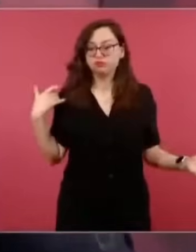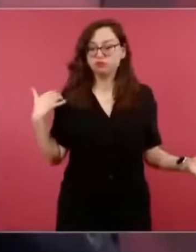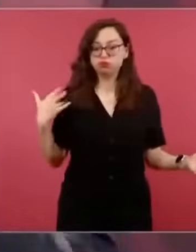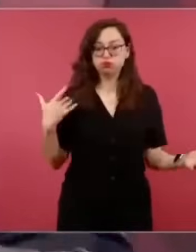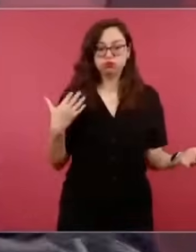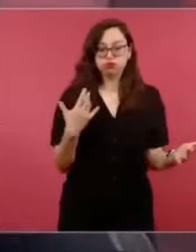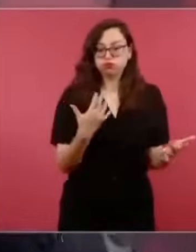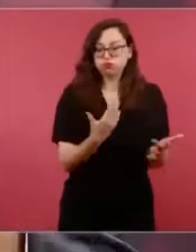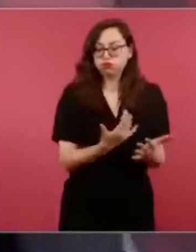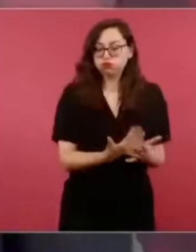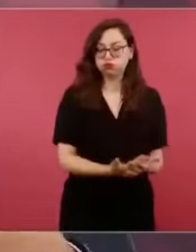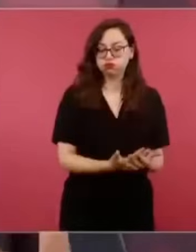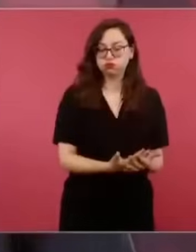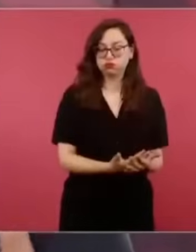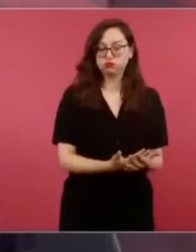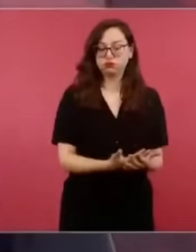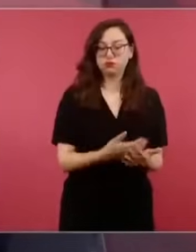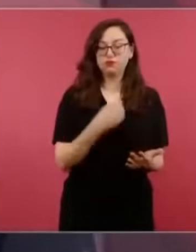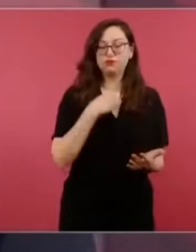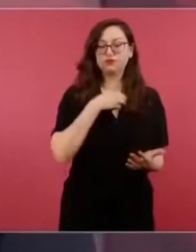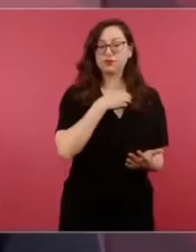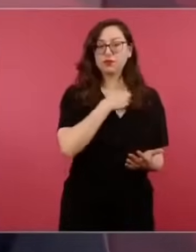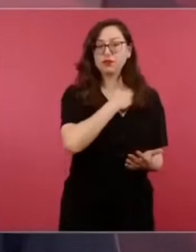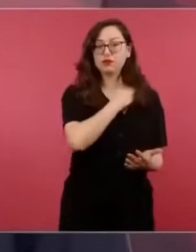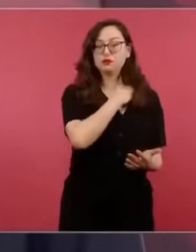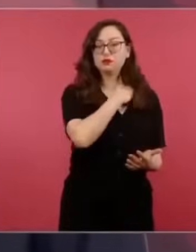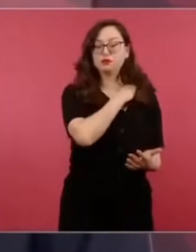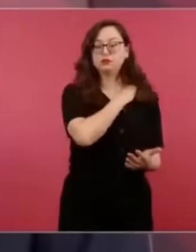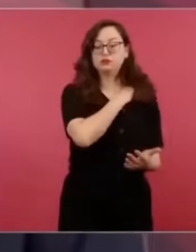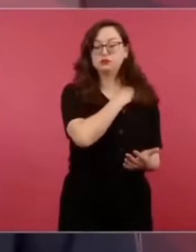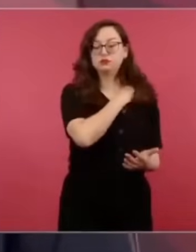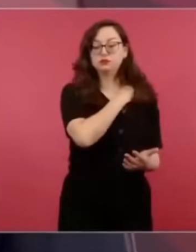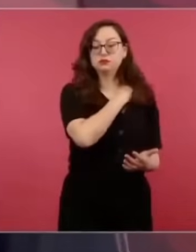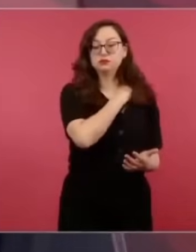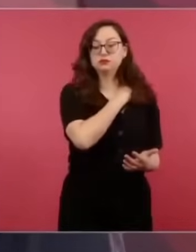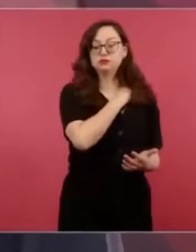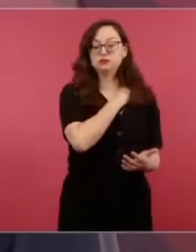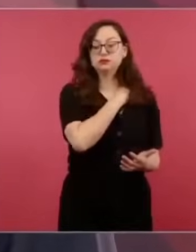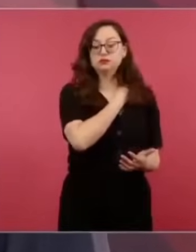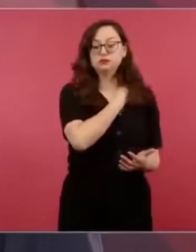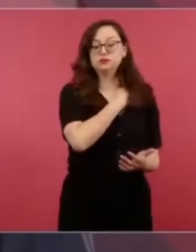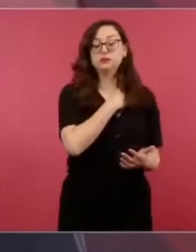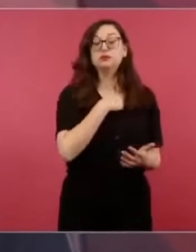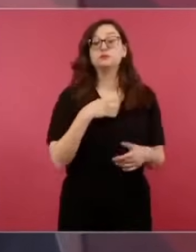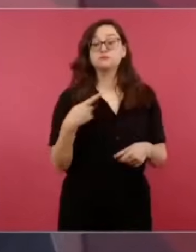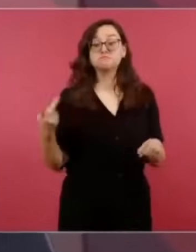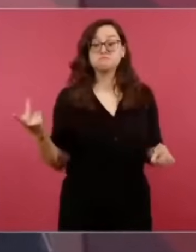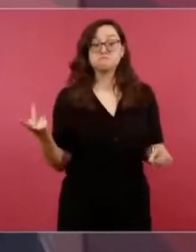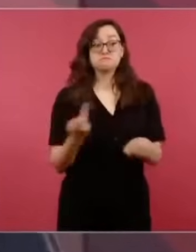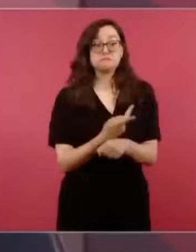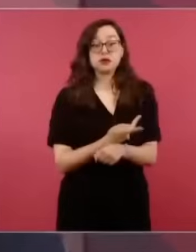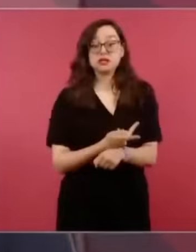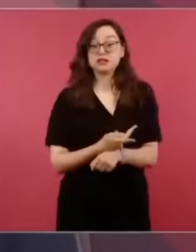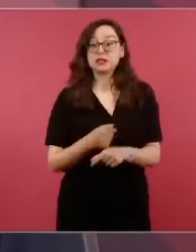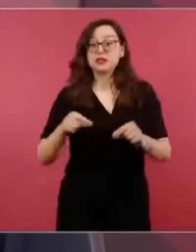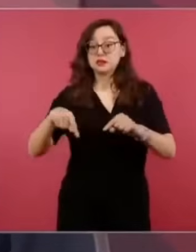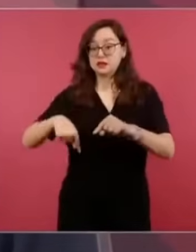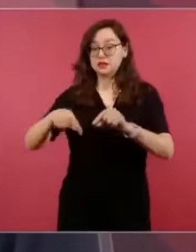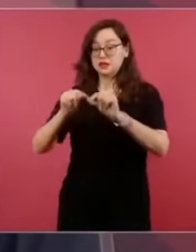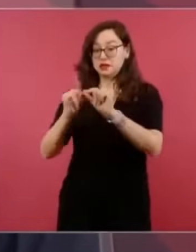porque para llevar a cabo el saqueo más grande que se haya registrado en la historia de México,